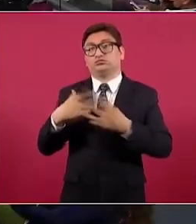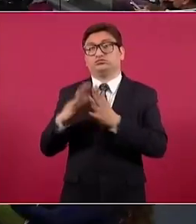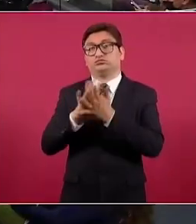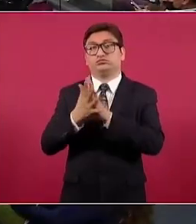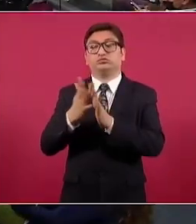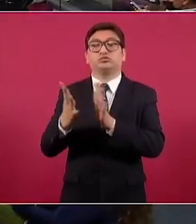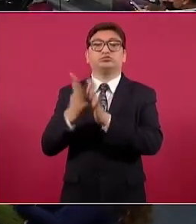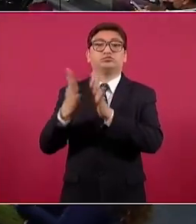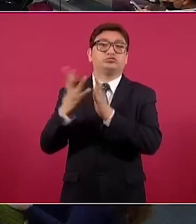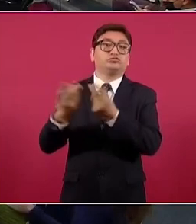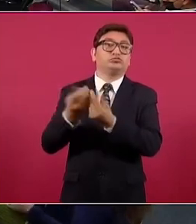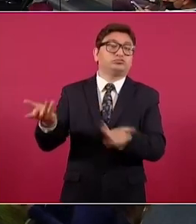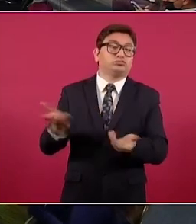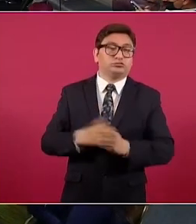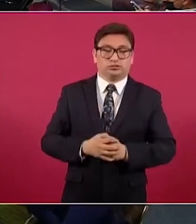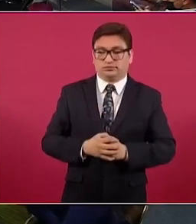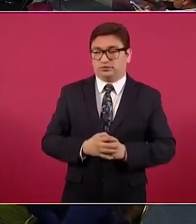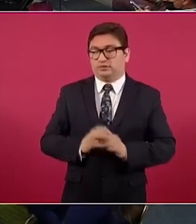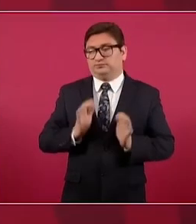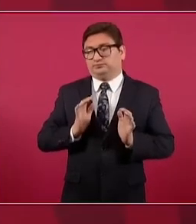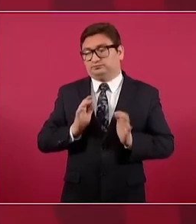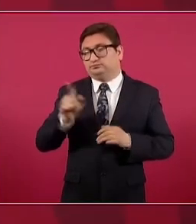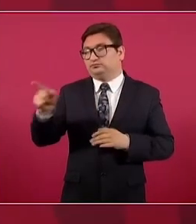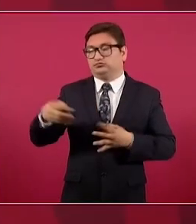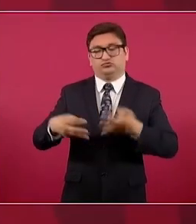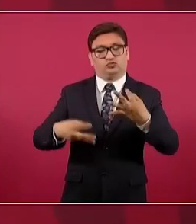Pues está en manos de jueces,